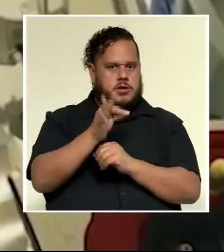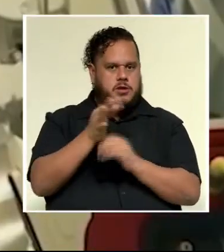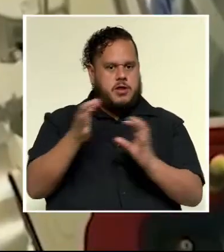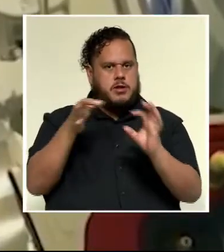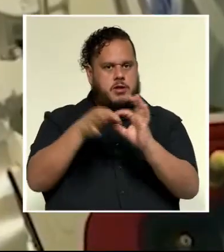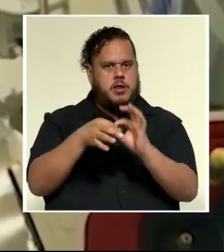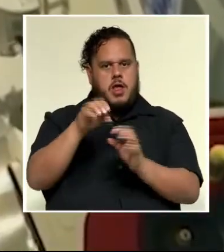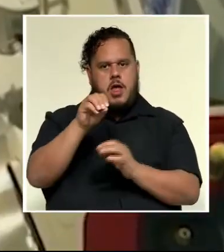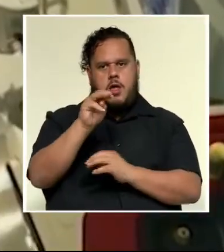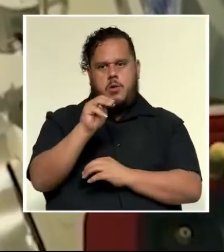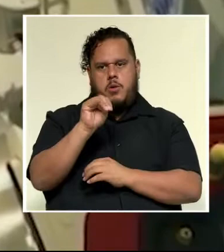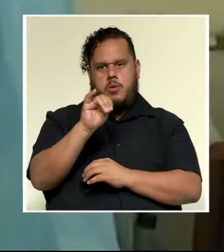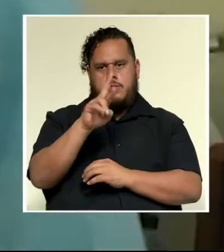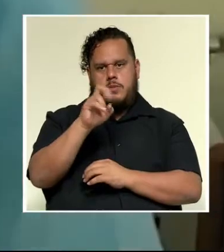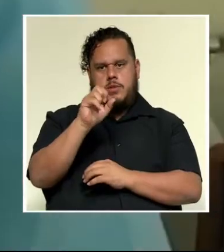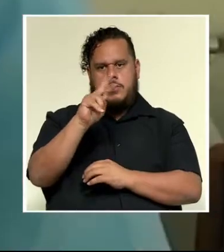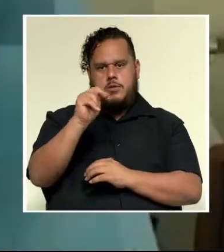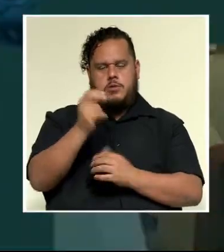variante Omicron.